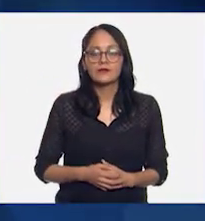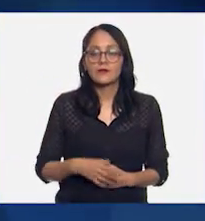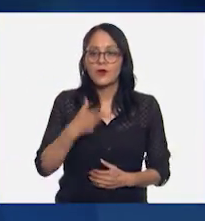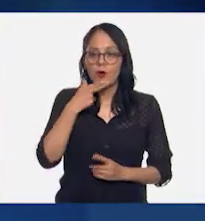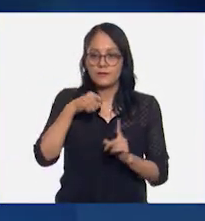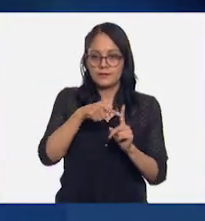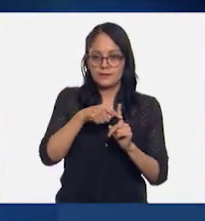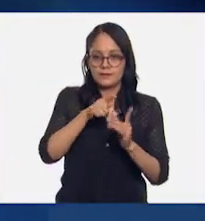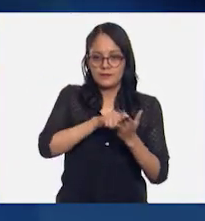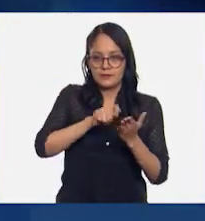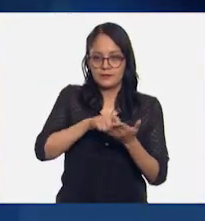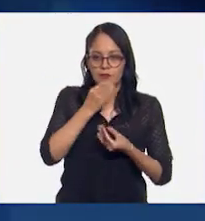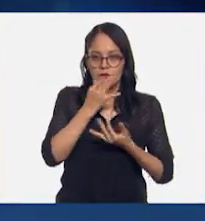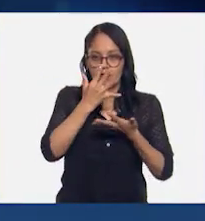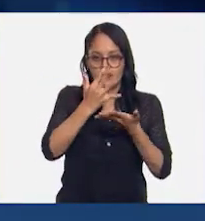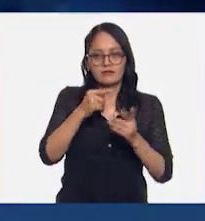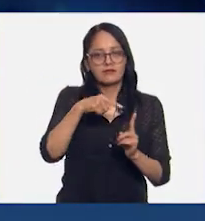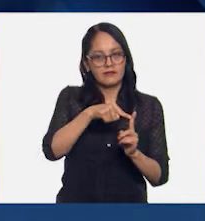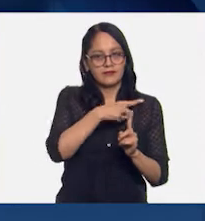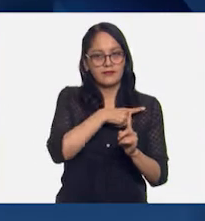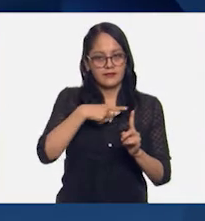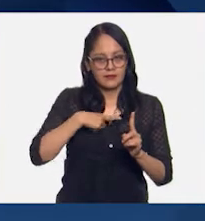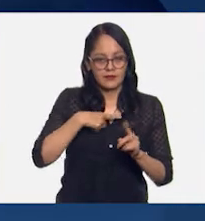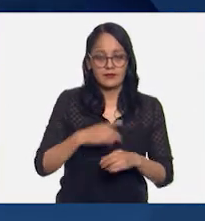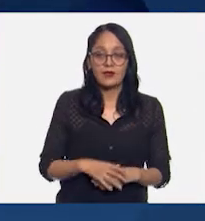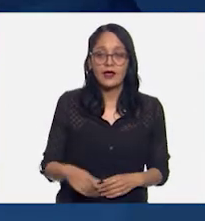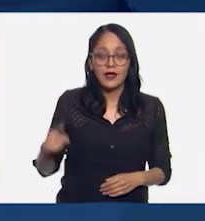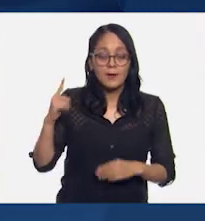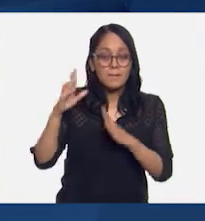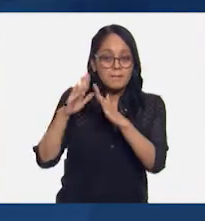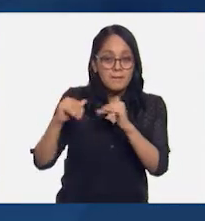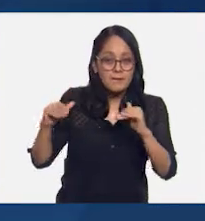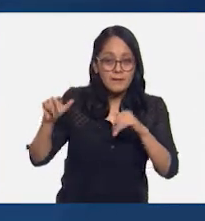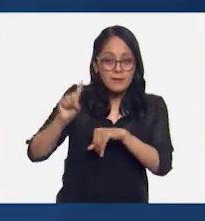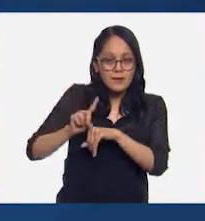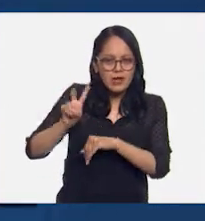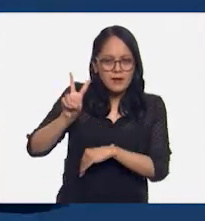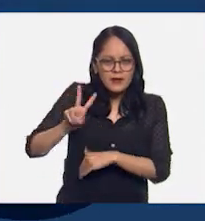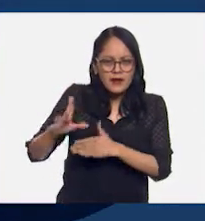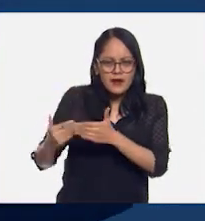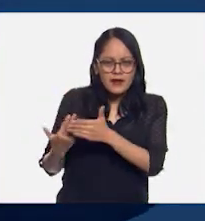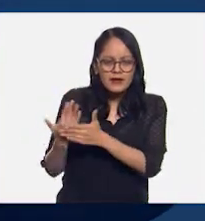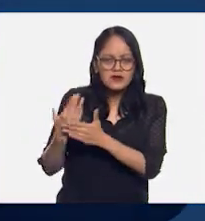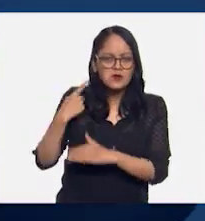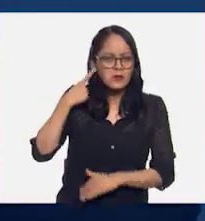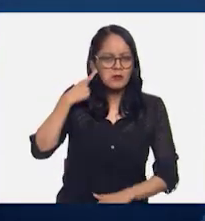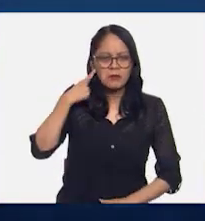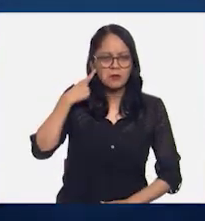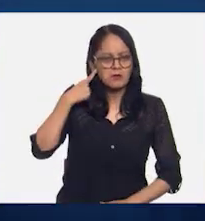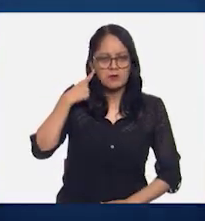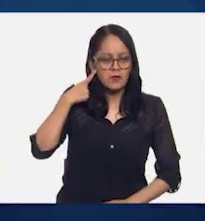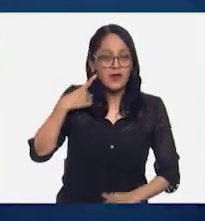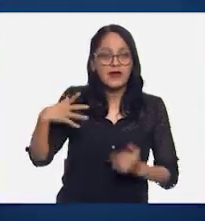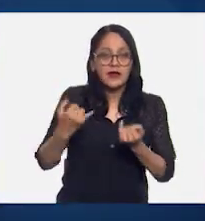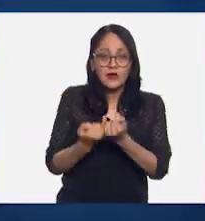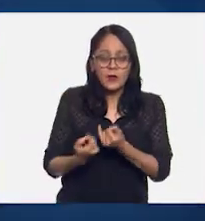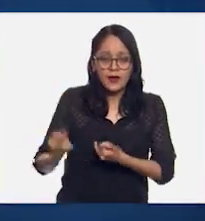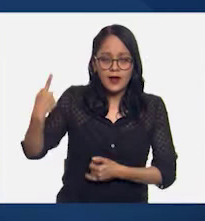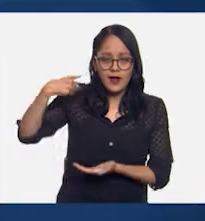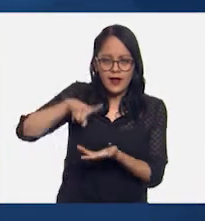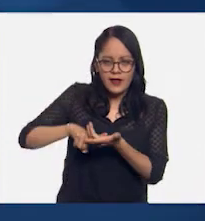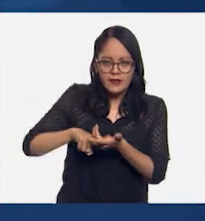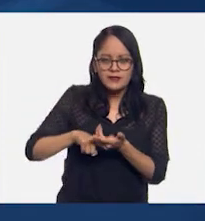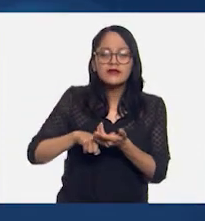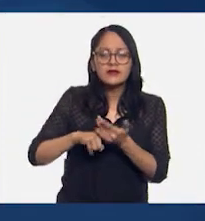Deber del poeta. A quien no escucha al mar en este viernes, por la mañana, a quien adentro de algo,